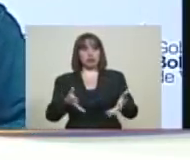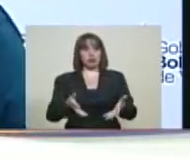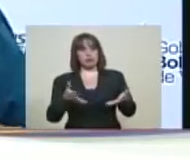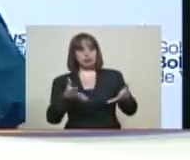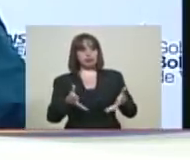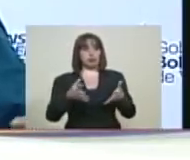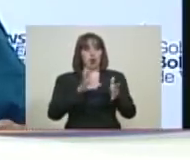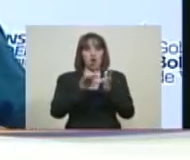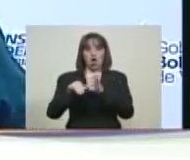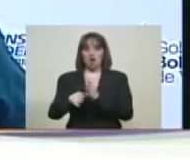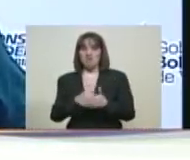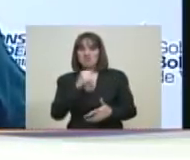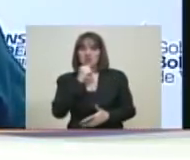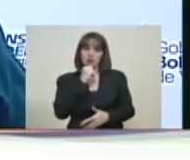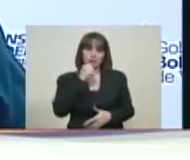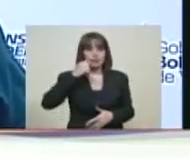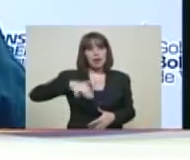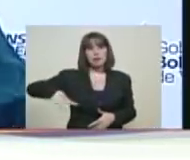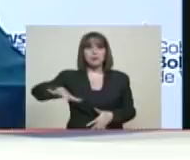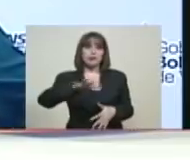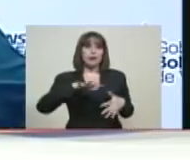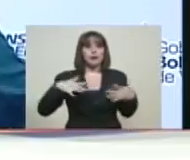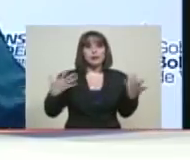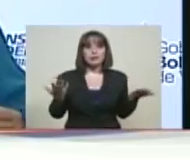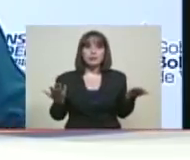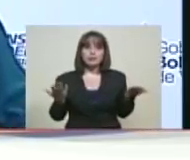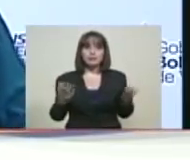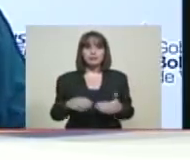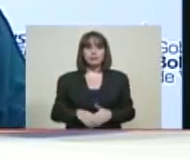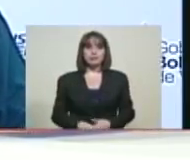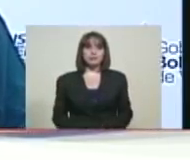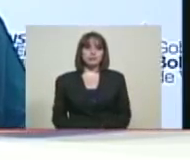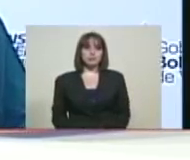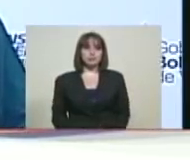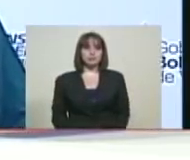robando a quién al pueblo